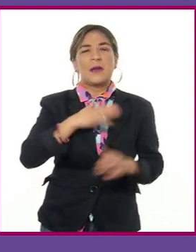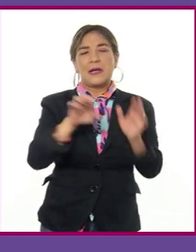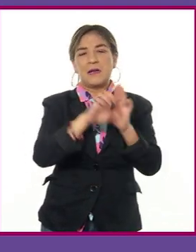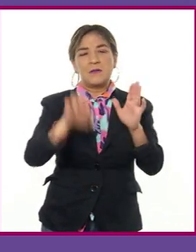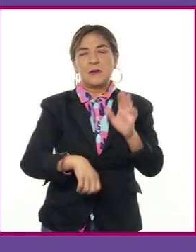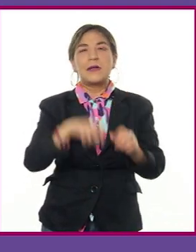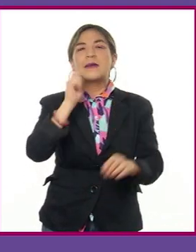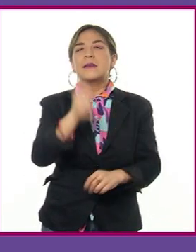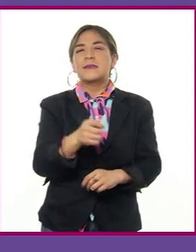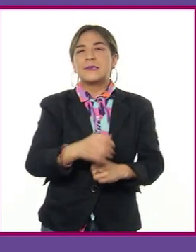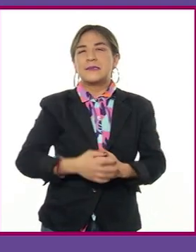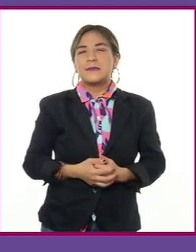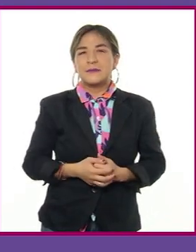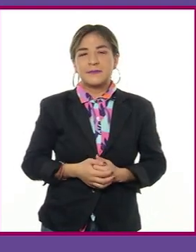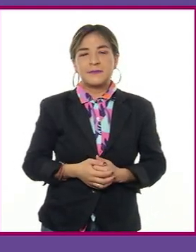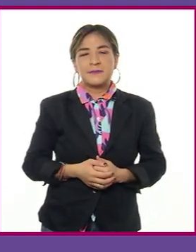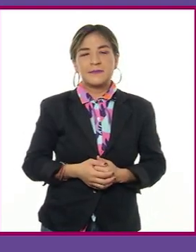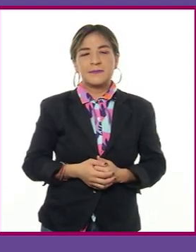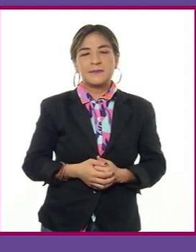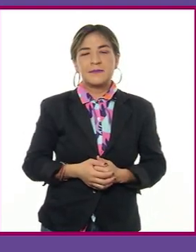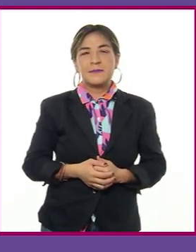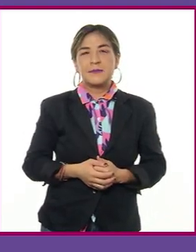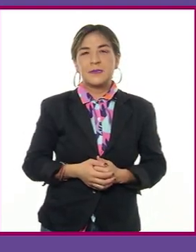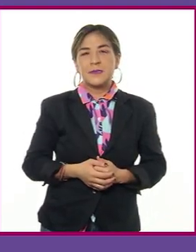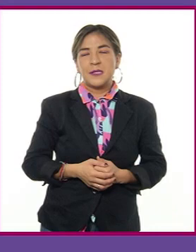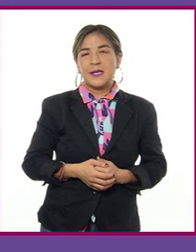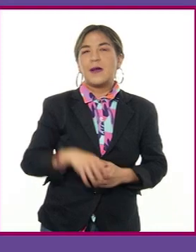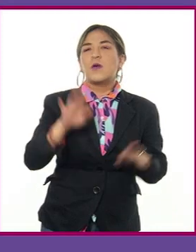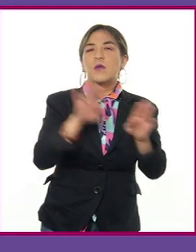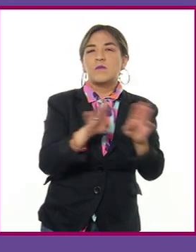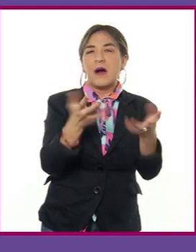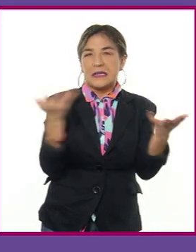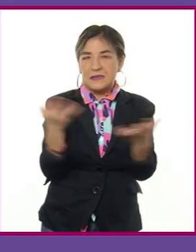es responder con eficacia.